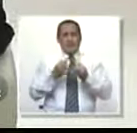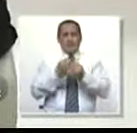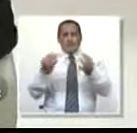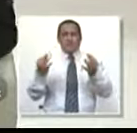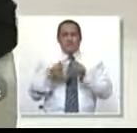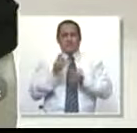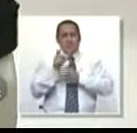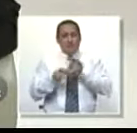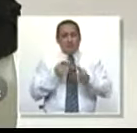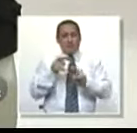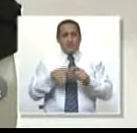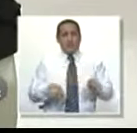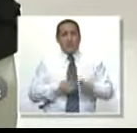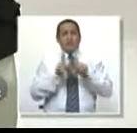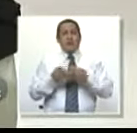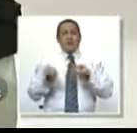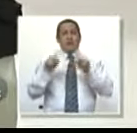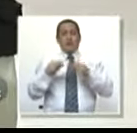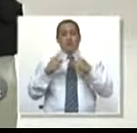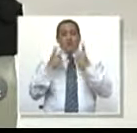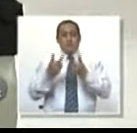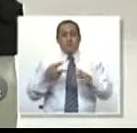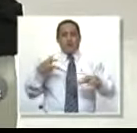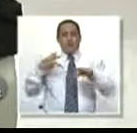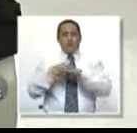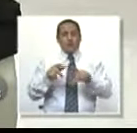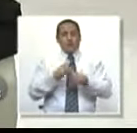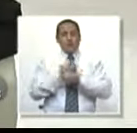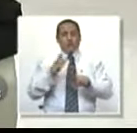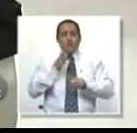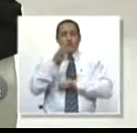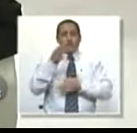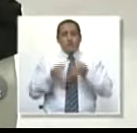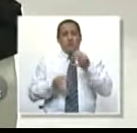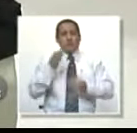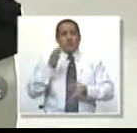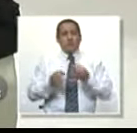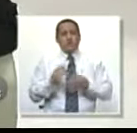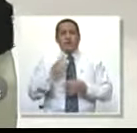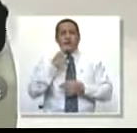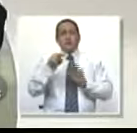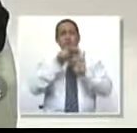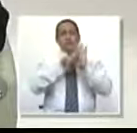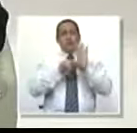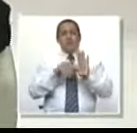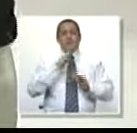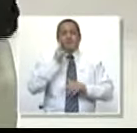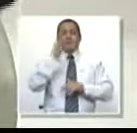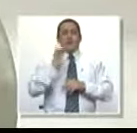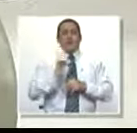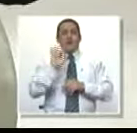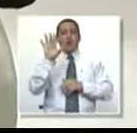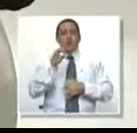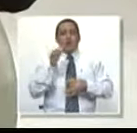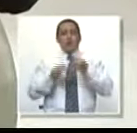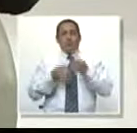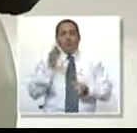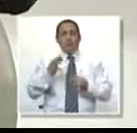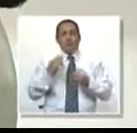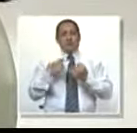nuestros televidentes que cuando las partes no acuden a una audiencia hay una norma establecida para otro tipo de